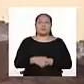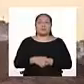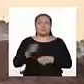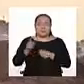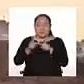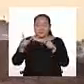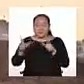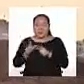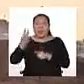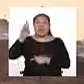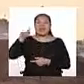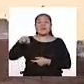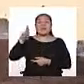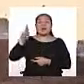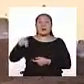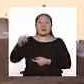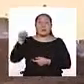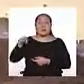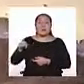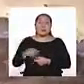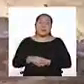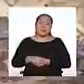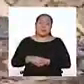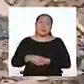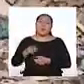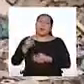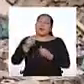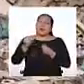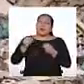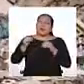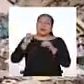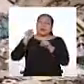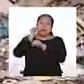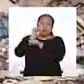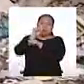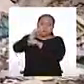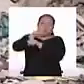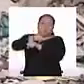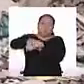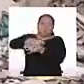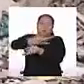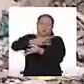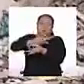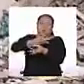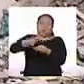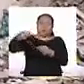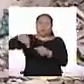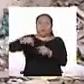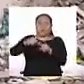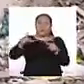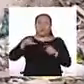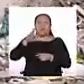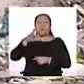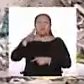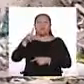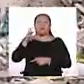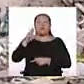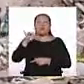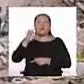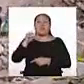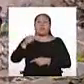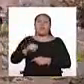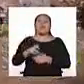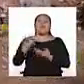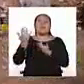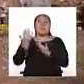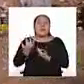Ubicada en el distrito del Rímac. A pesar de serios daños en su diseño original, la Florida está a la espera de nuevas